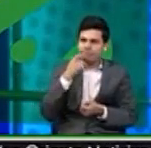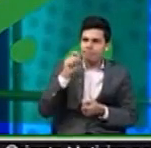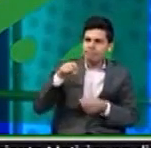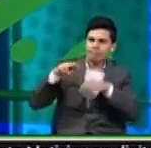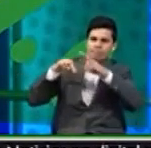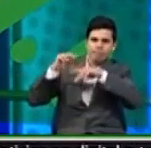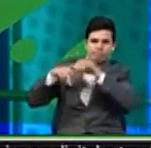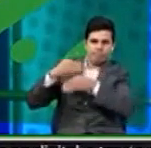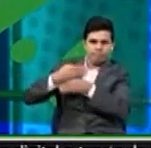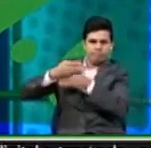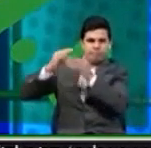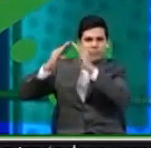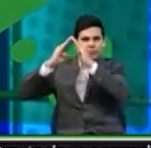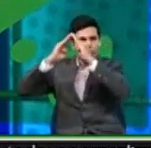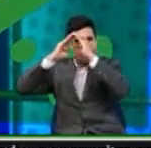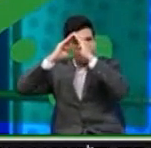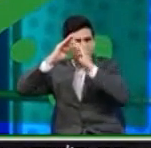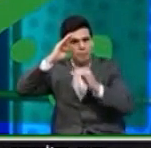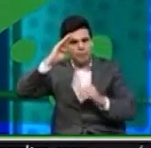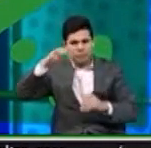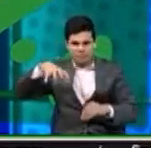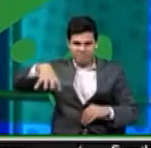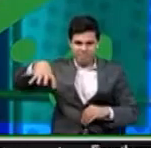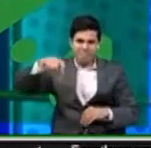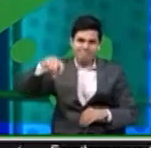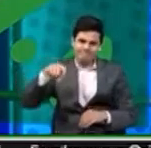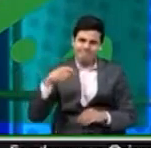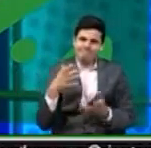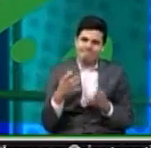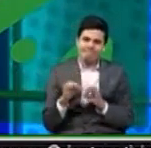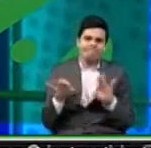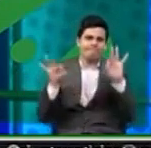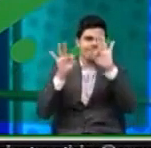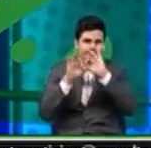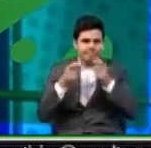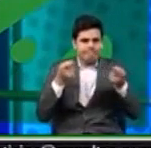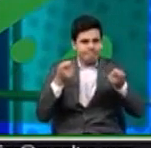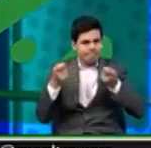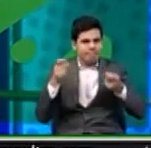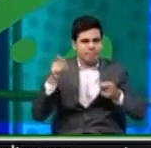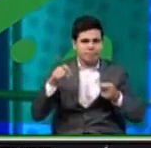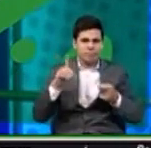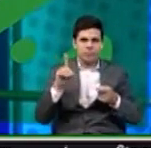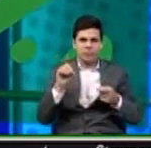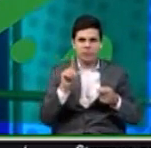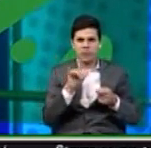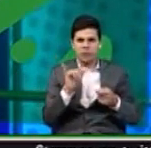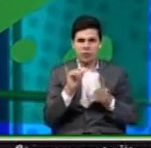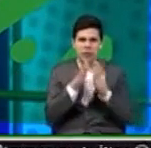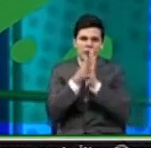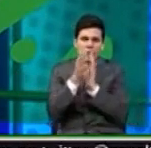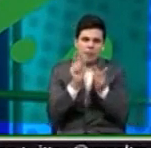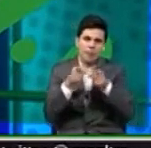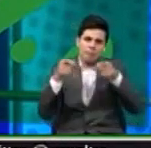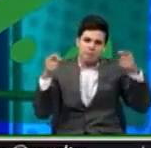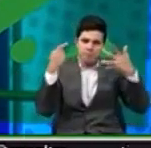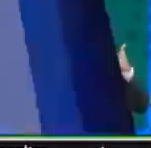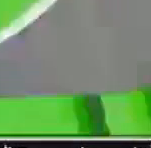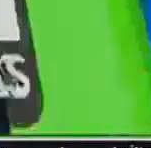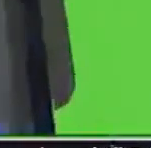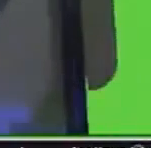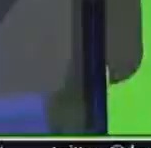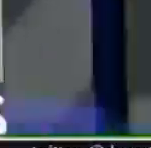una subestación de policía a raíz de la necesidad de incrementar mayores controles. Dolly Xiomara Niño tiene todos los detalles. Dolly,